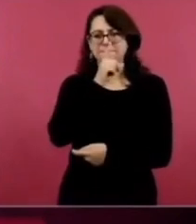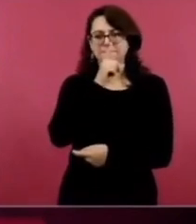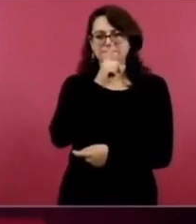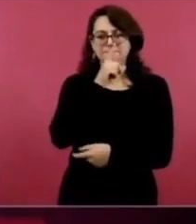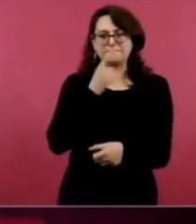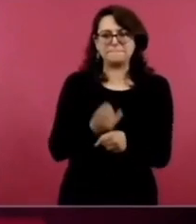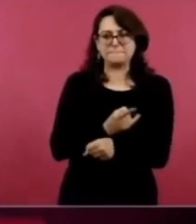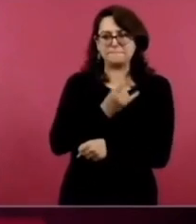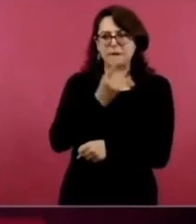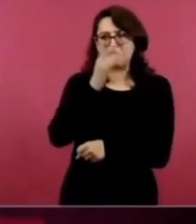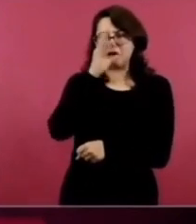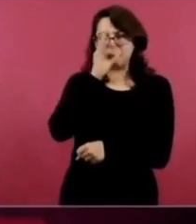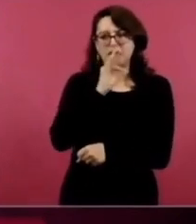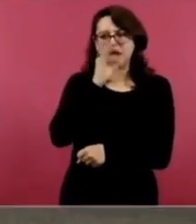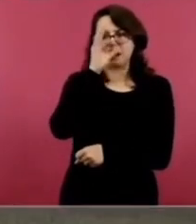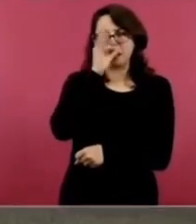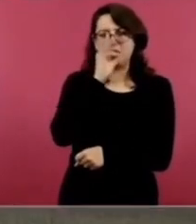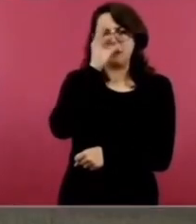Esto